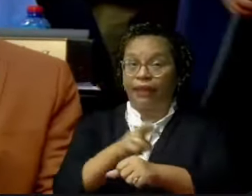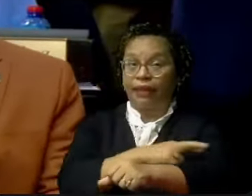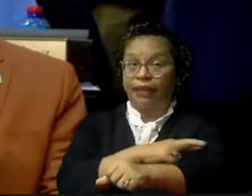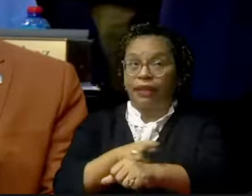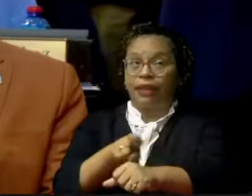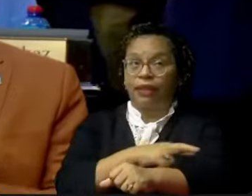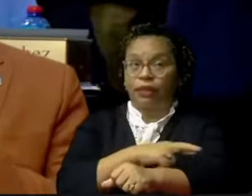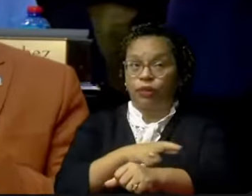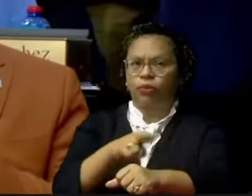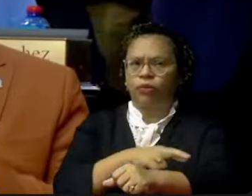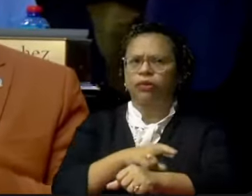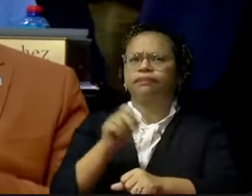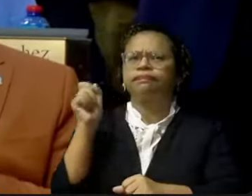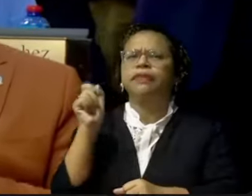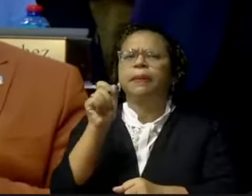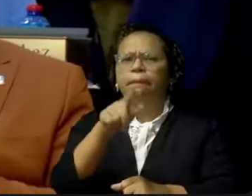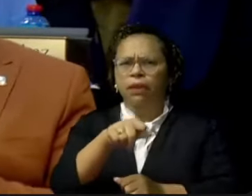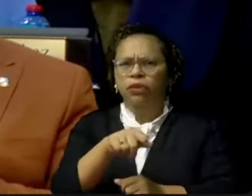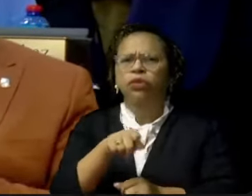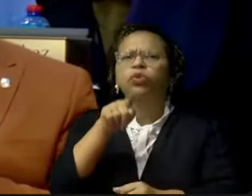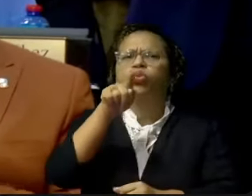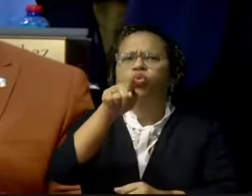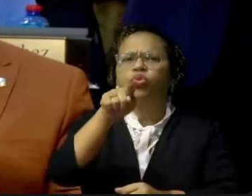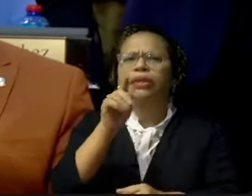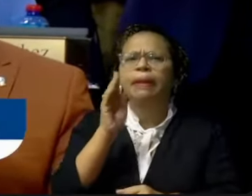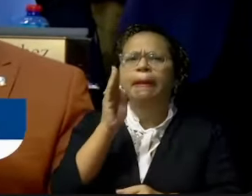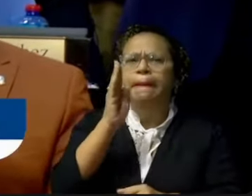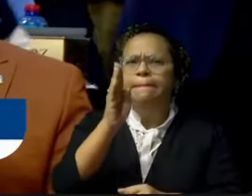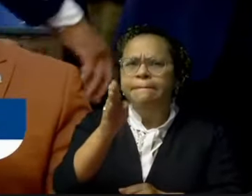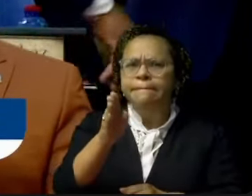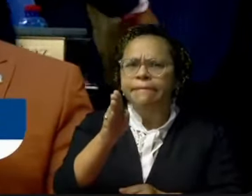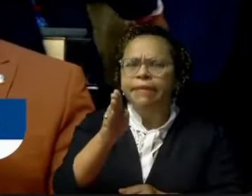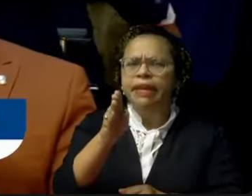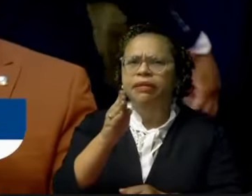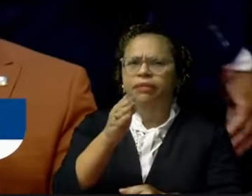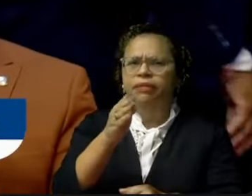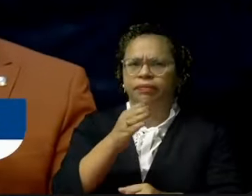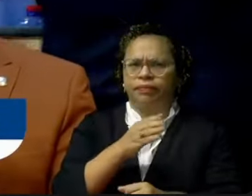cuando usted vaya al Congreso, ¿usted va a defender préstamos?